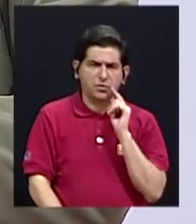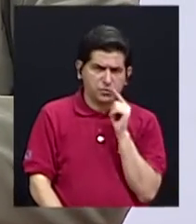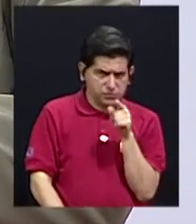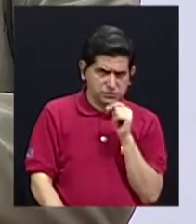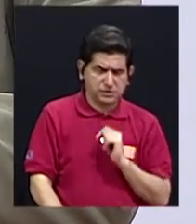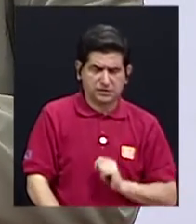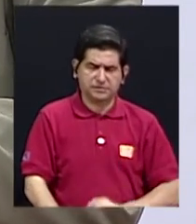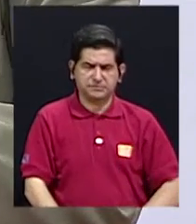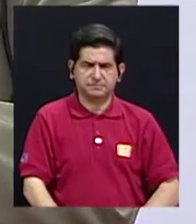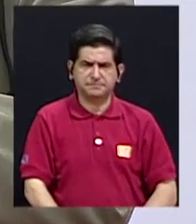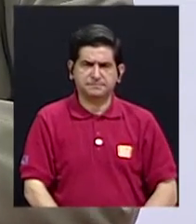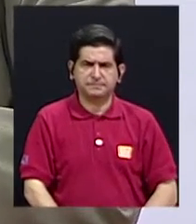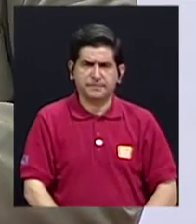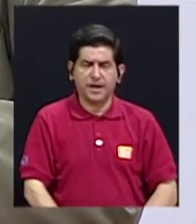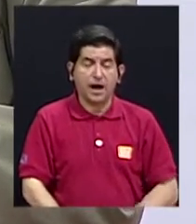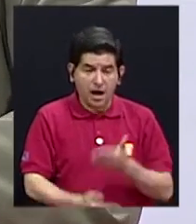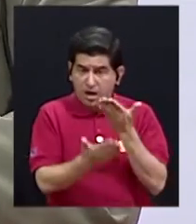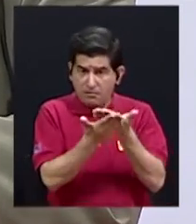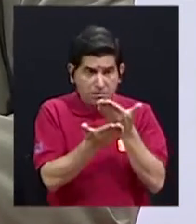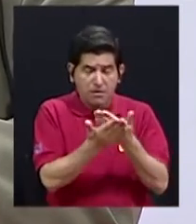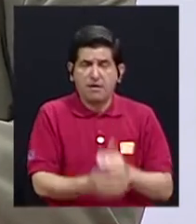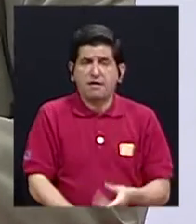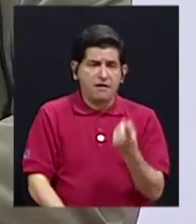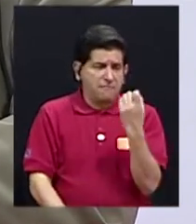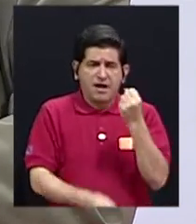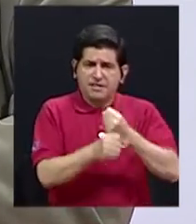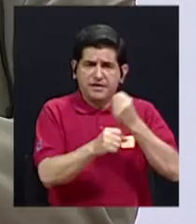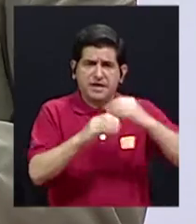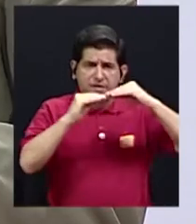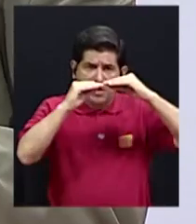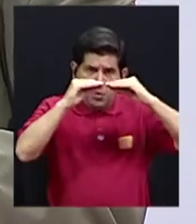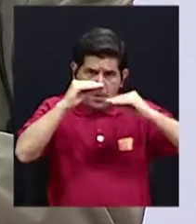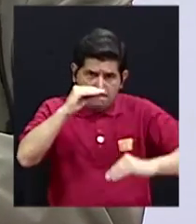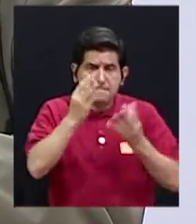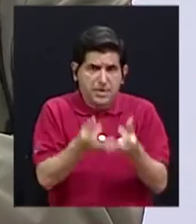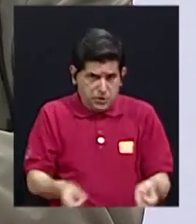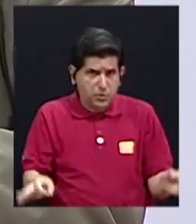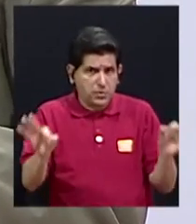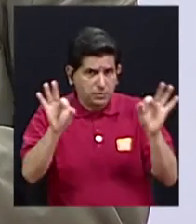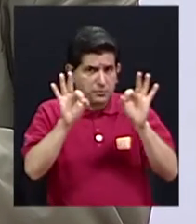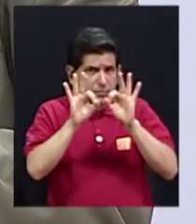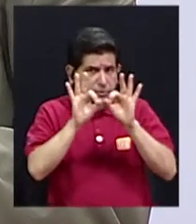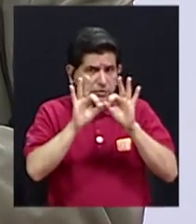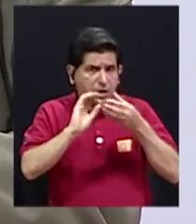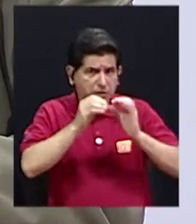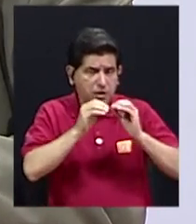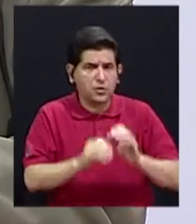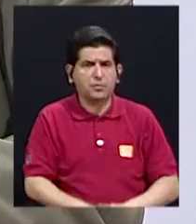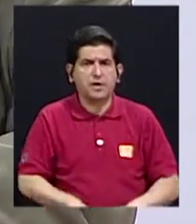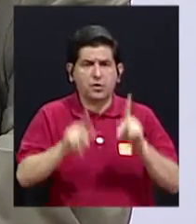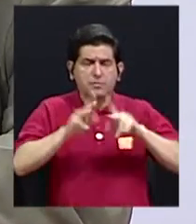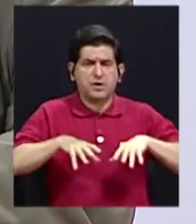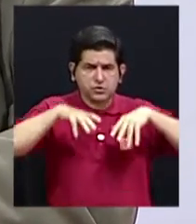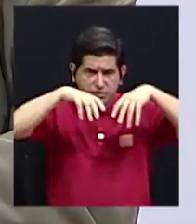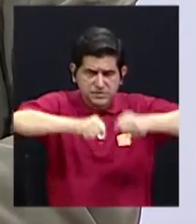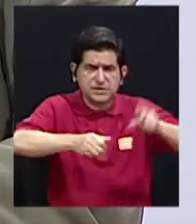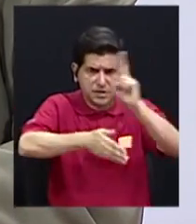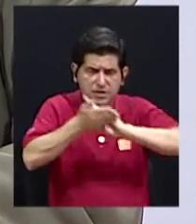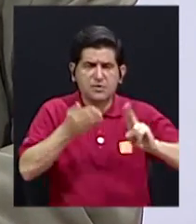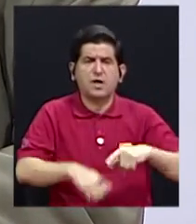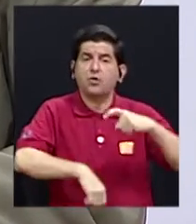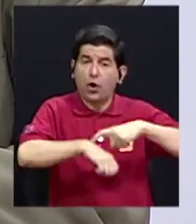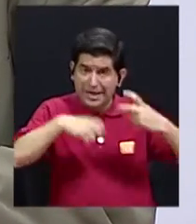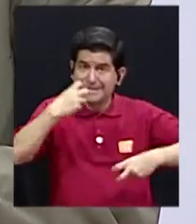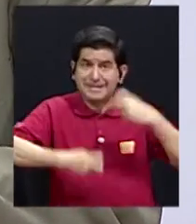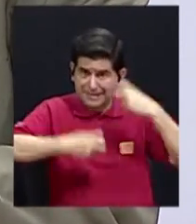que ratifican que el desempleo es menor significativamente menor entre los graduados universitarios incluso un periodo de